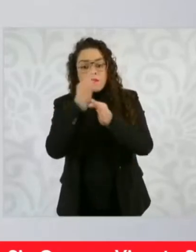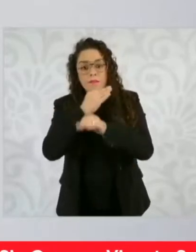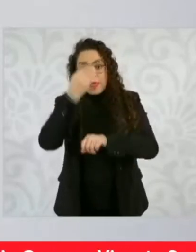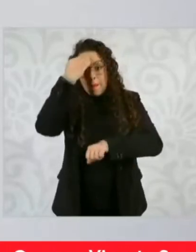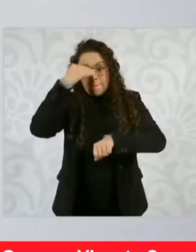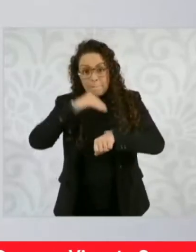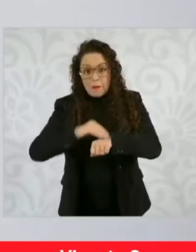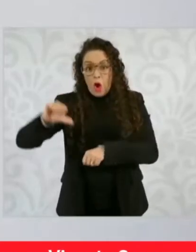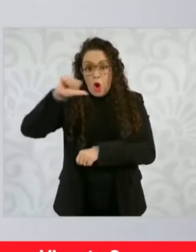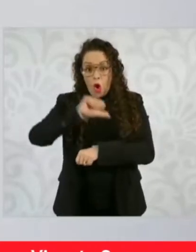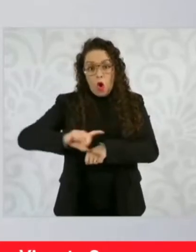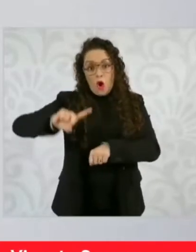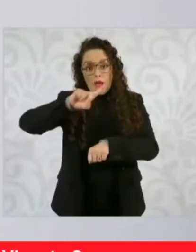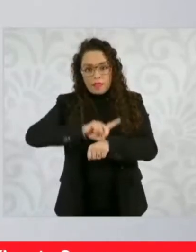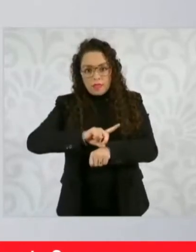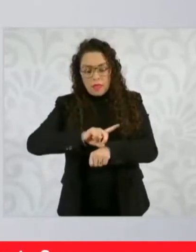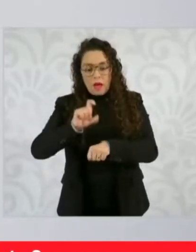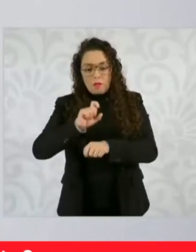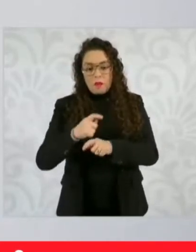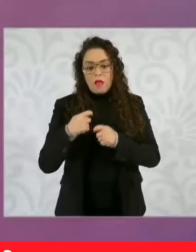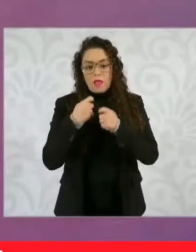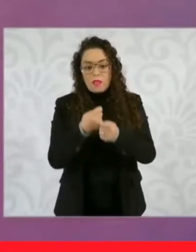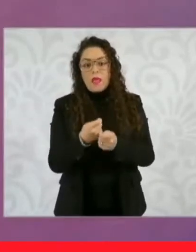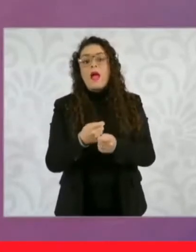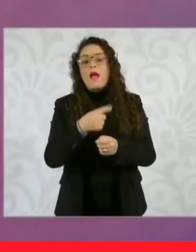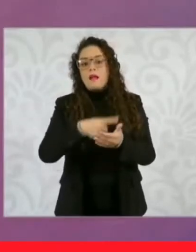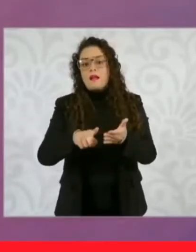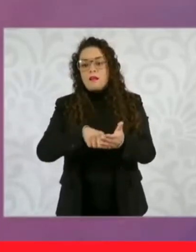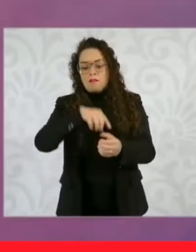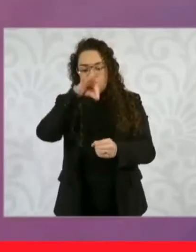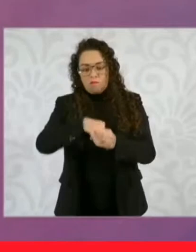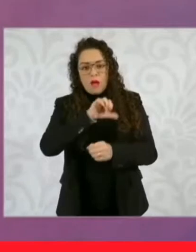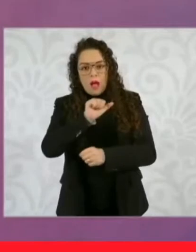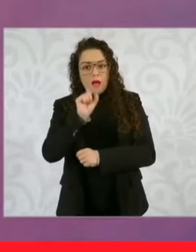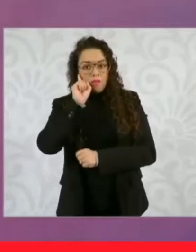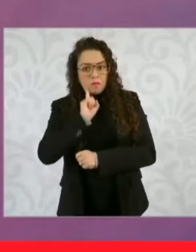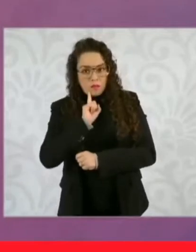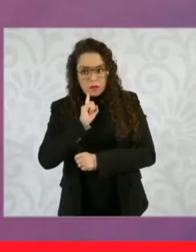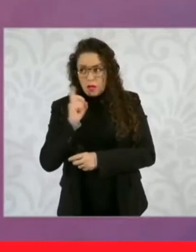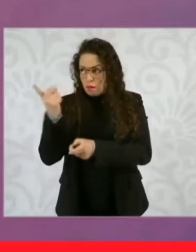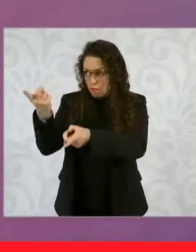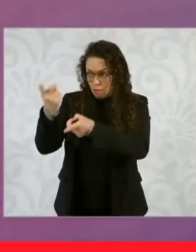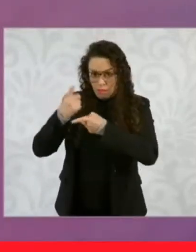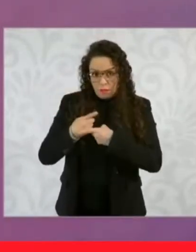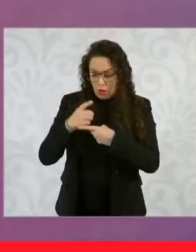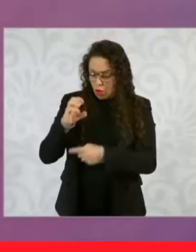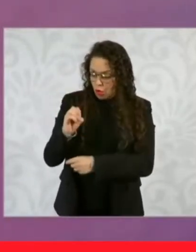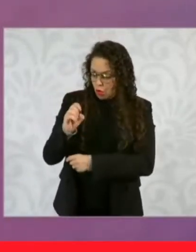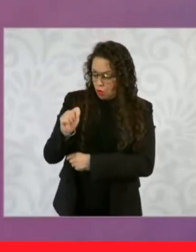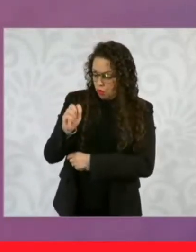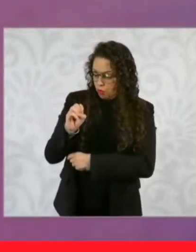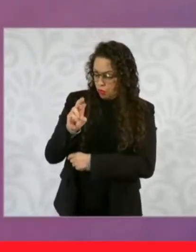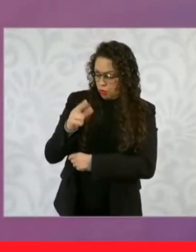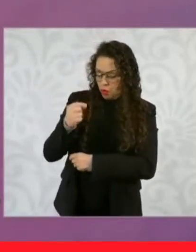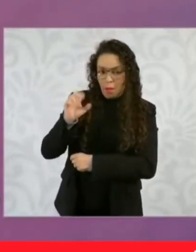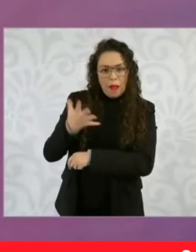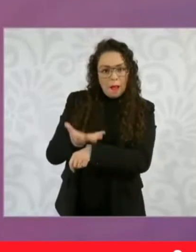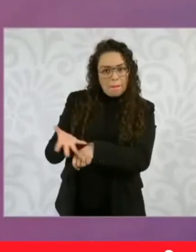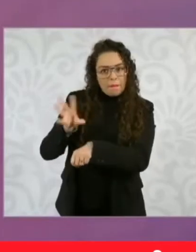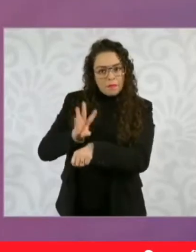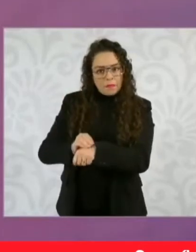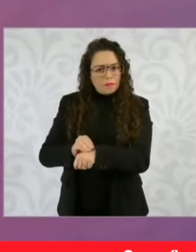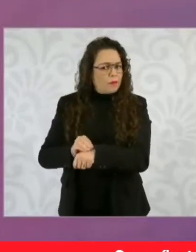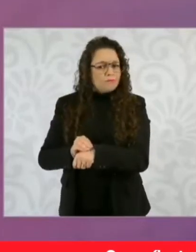se le otorgó el voto a las mujeres. Y no fue una concesión, no se otorgó, no se concedió, sino que fue